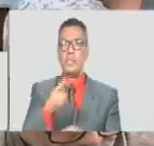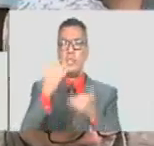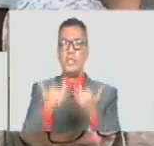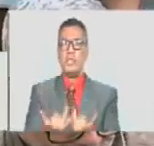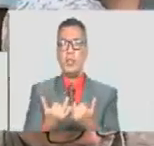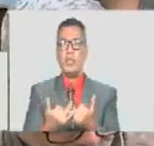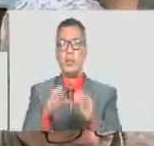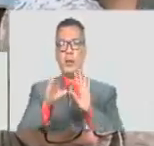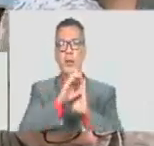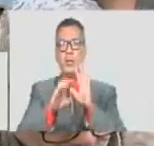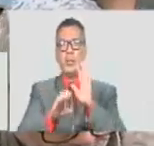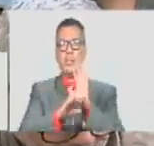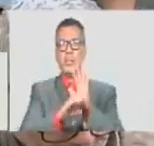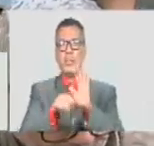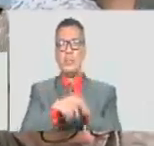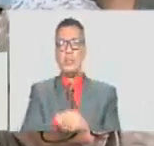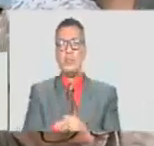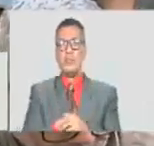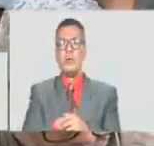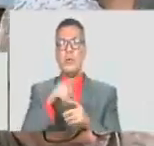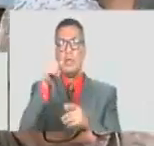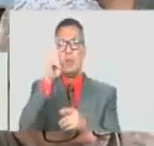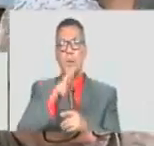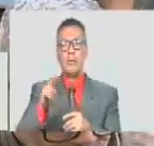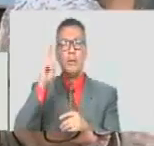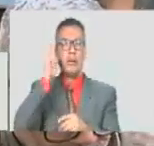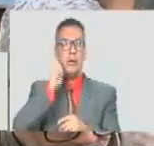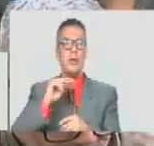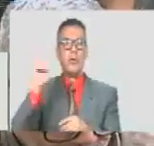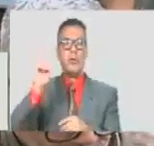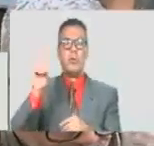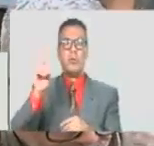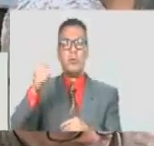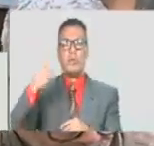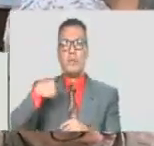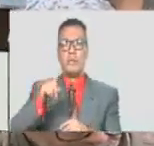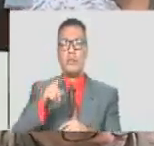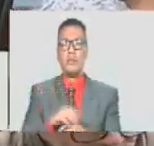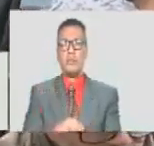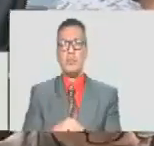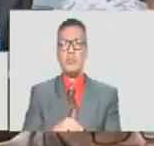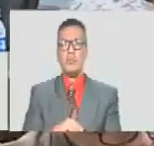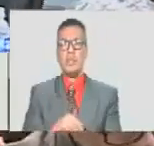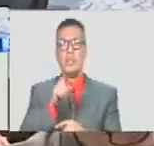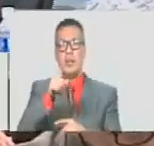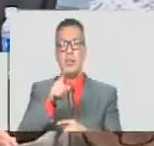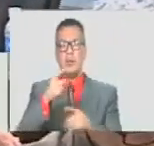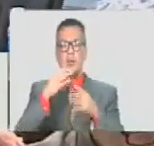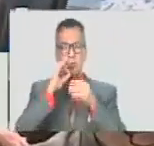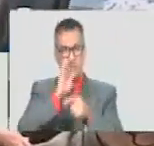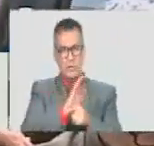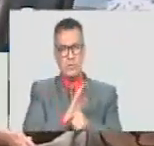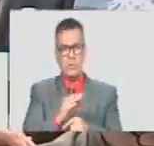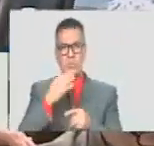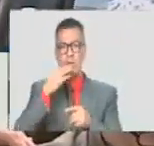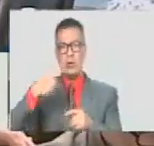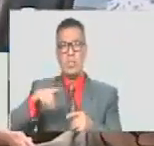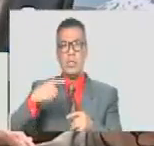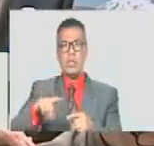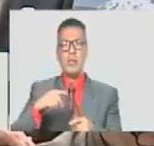la Constitución de la República Bolivariana de Venezuela había tomado este tipo de garantía de